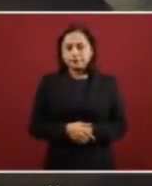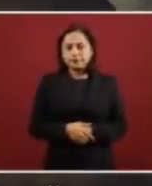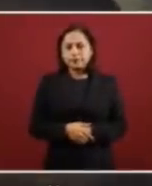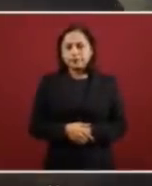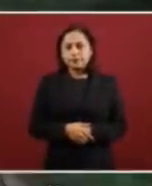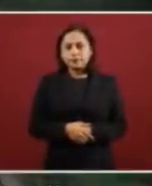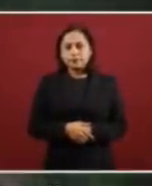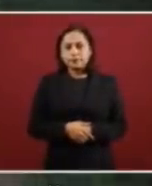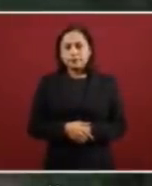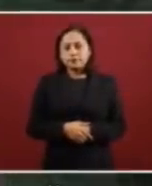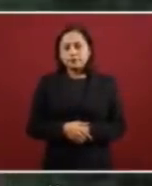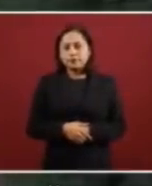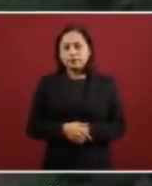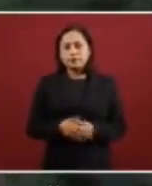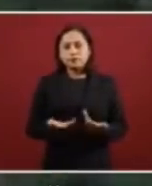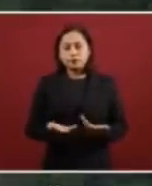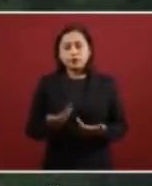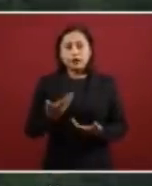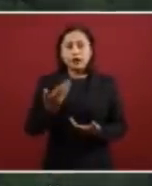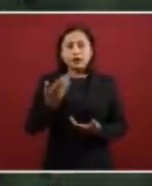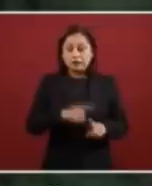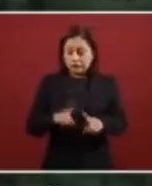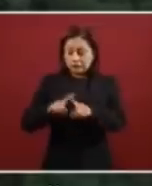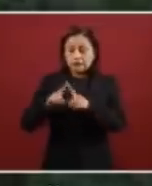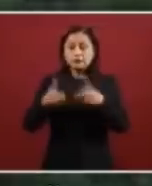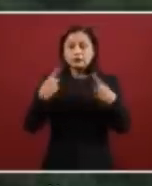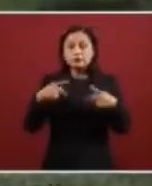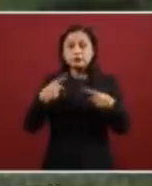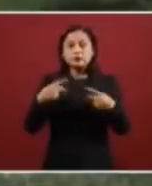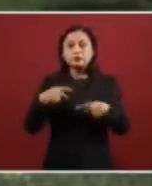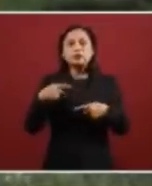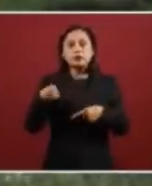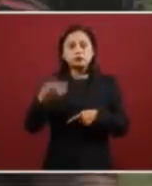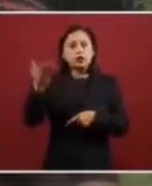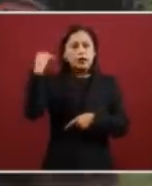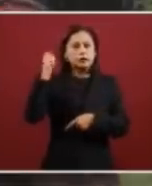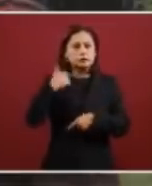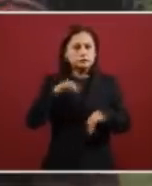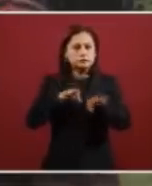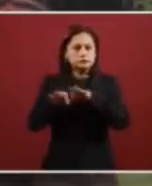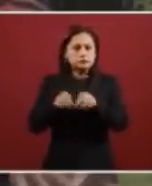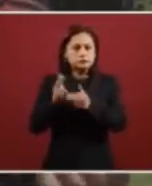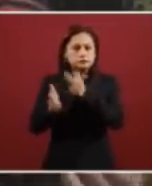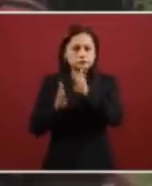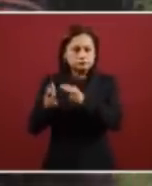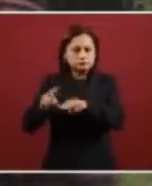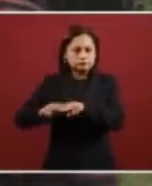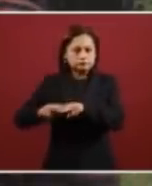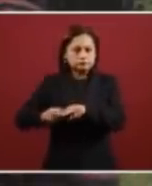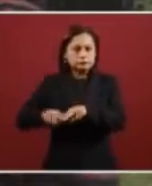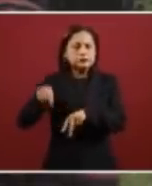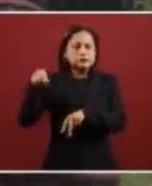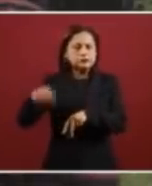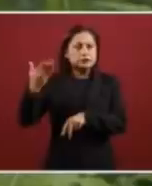mucha gente dependía del trabajo de que había quien ferrocarriles esto era un patrimonio hay para